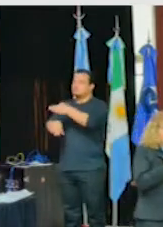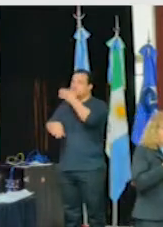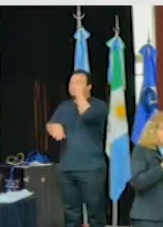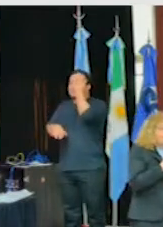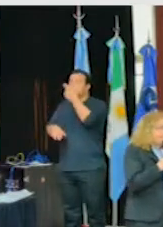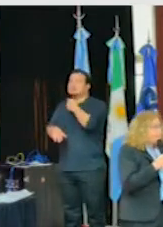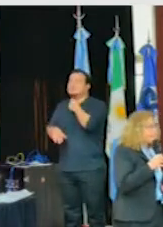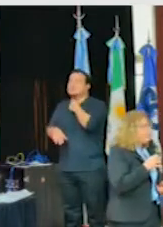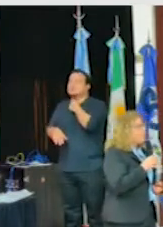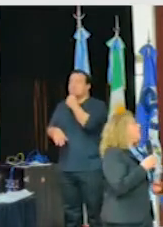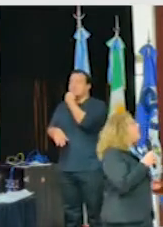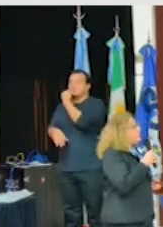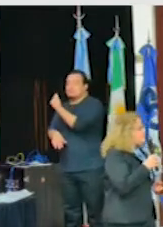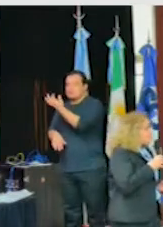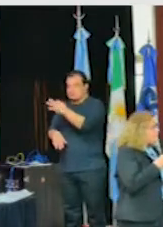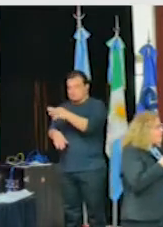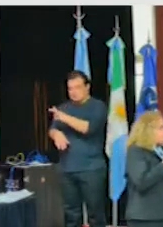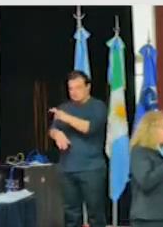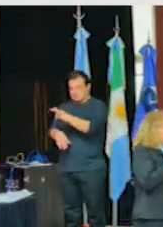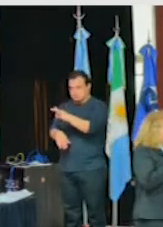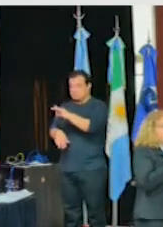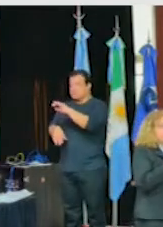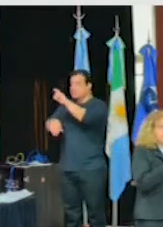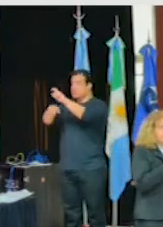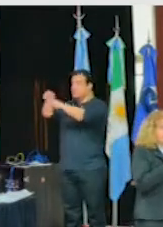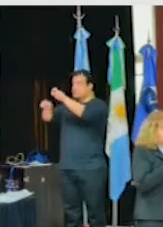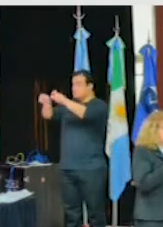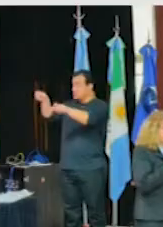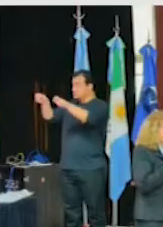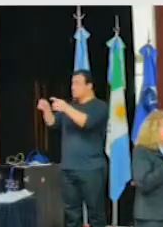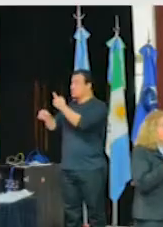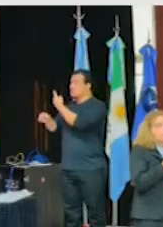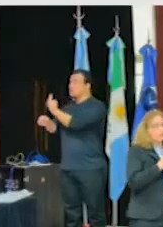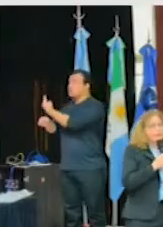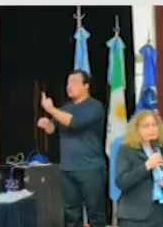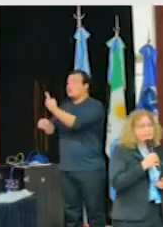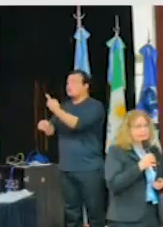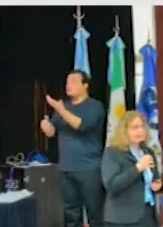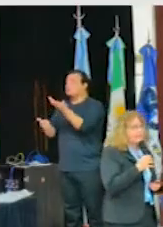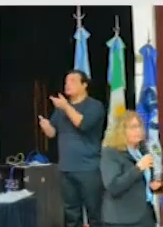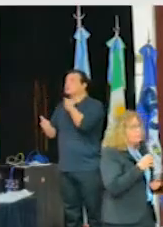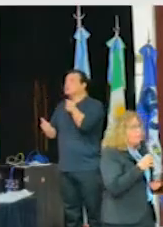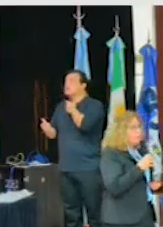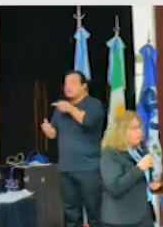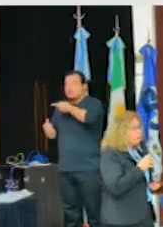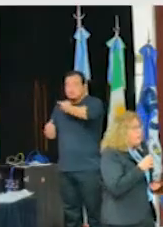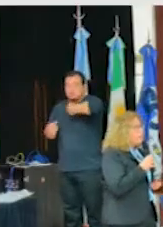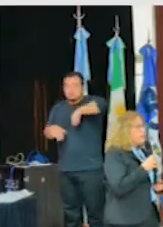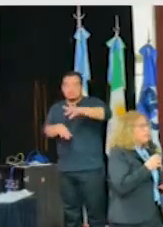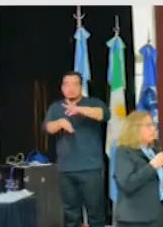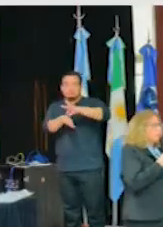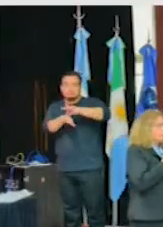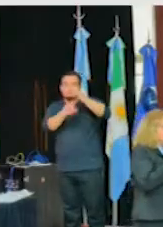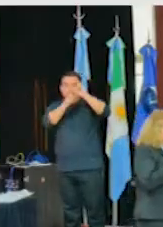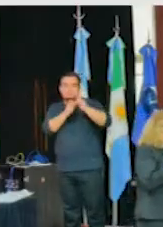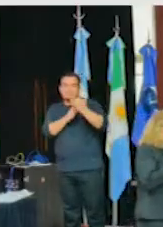los pacientes les interesa saber si somos competentes, pero lo que más les interesa es que seamos humanos. Valoran